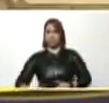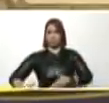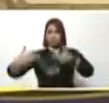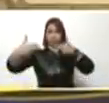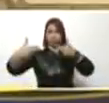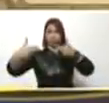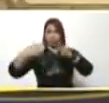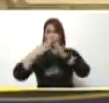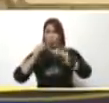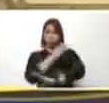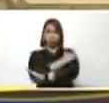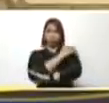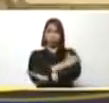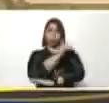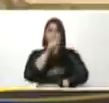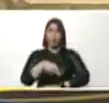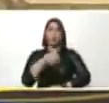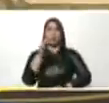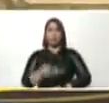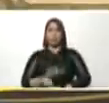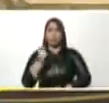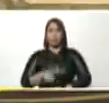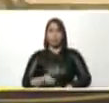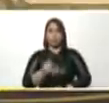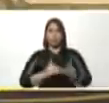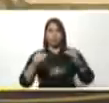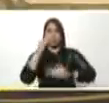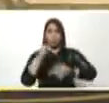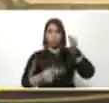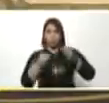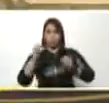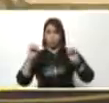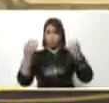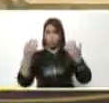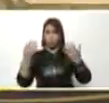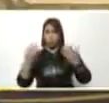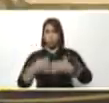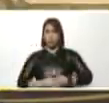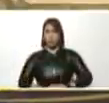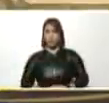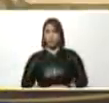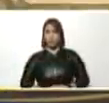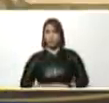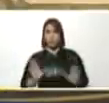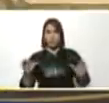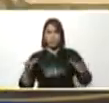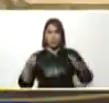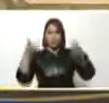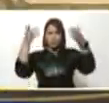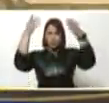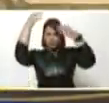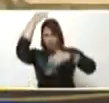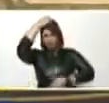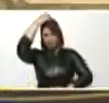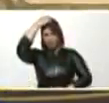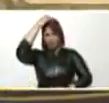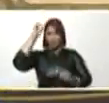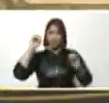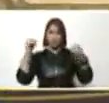ellos. El Tribunal Supremo de Justicia ha logrado reino, brillo, mando y fortaleza